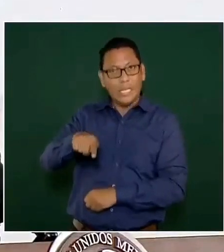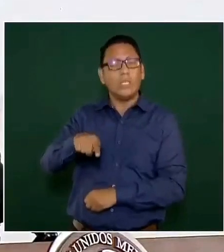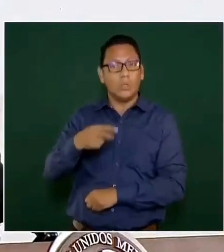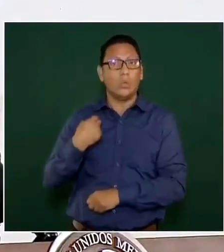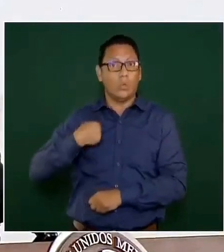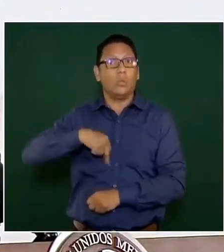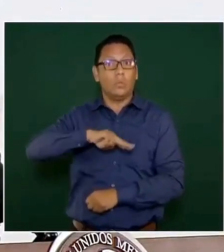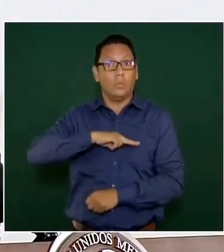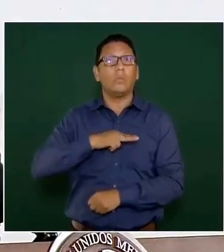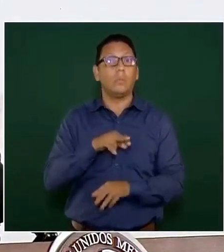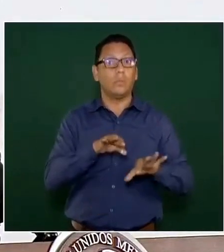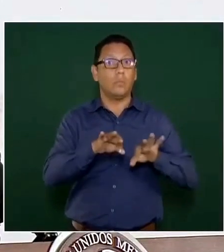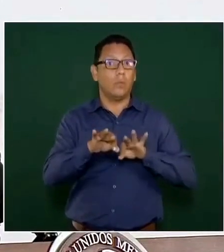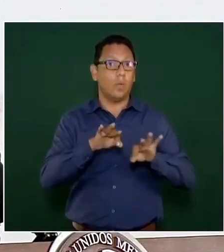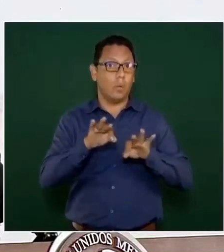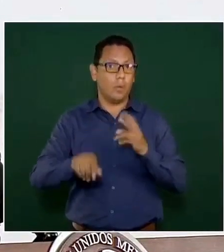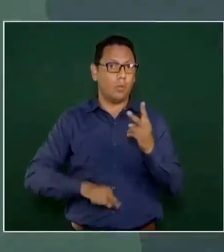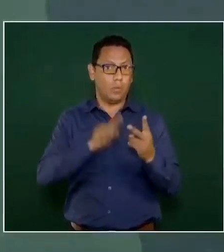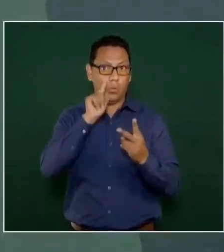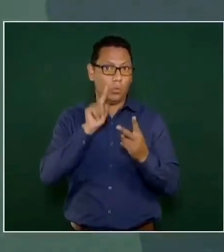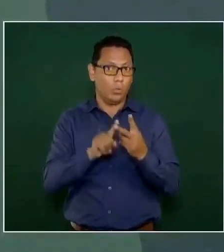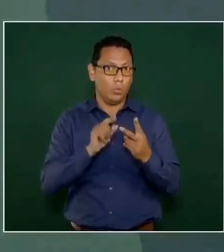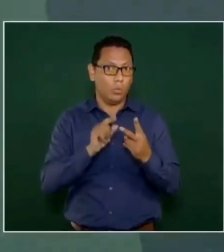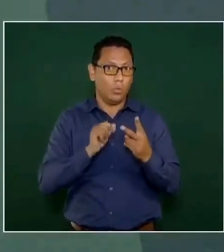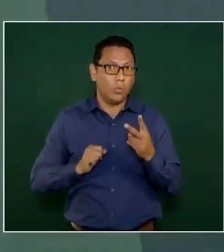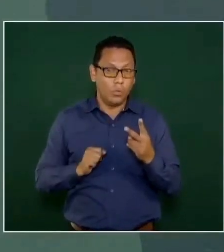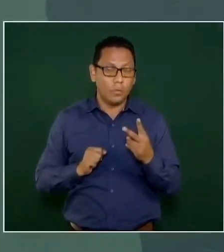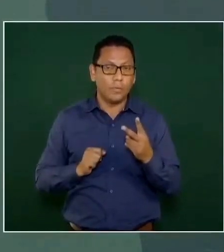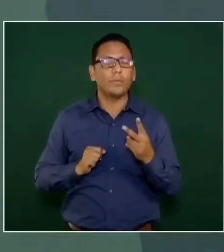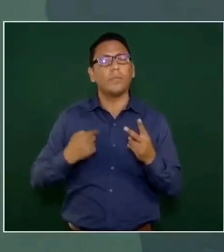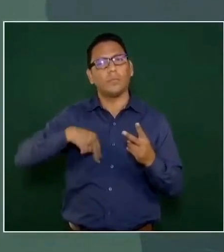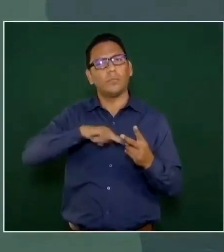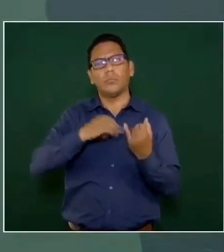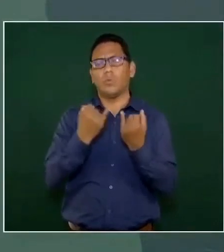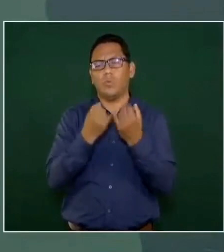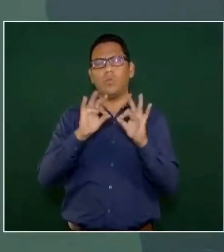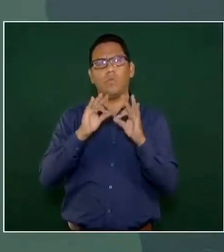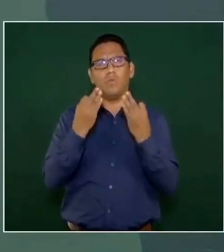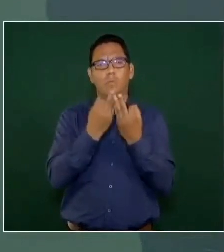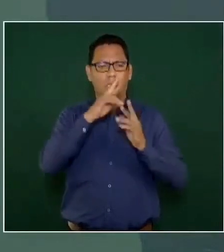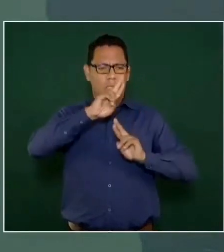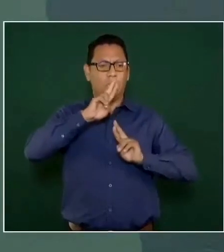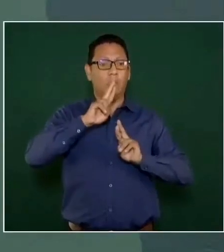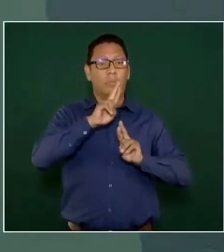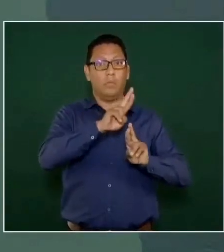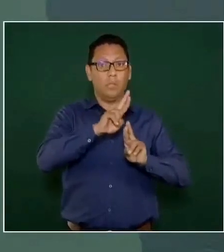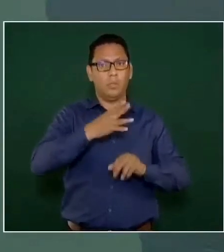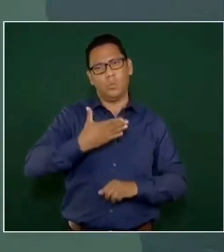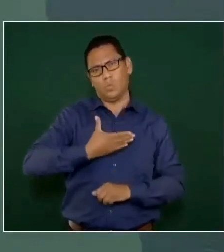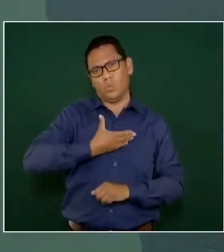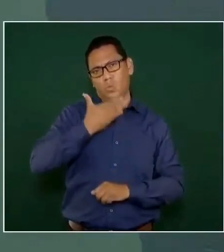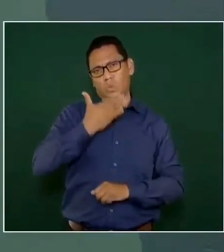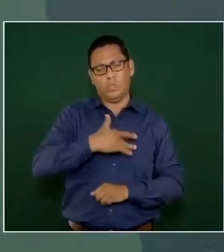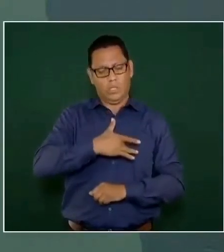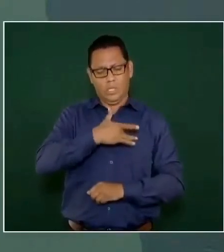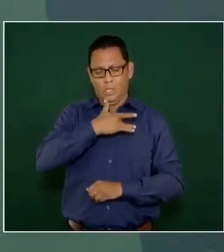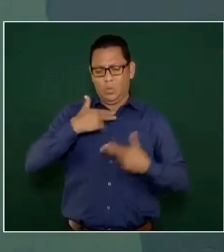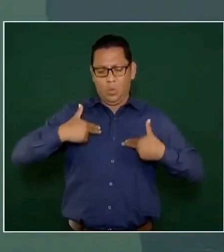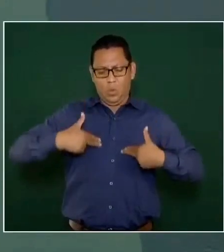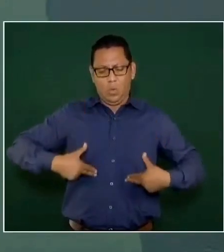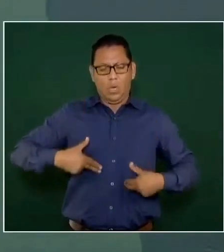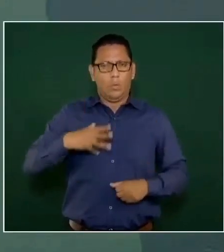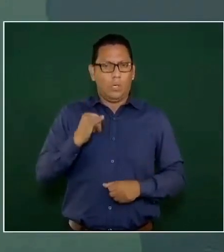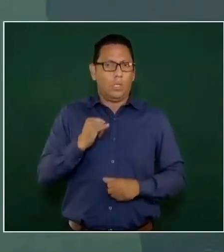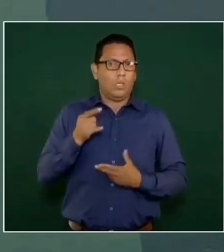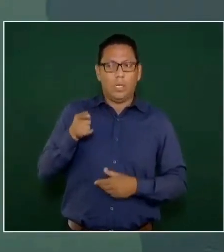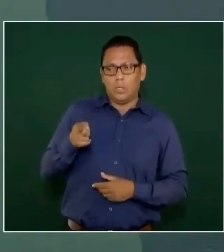nuestra función. 2, pues también honrando, insisto, esta tradición y este sentido humanista del